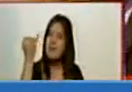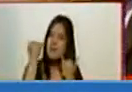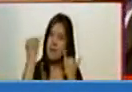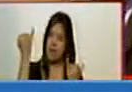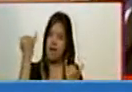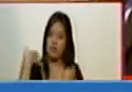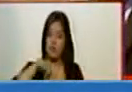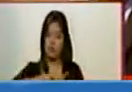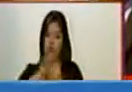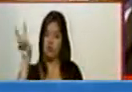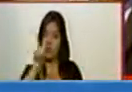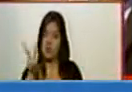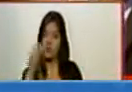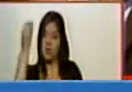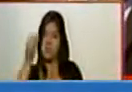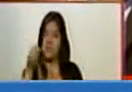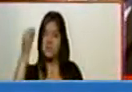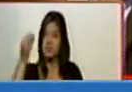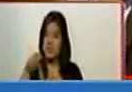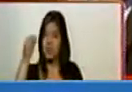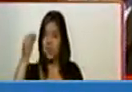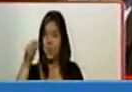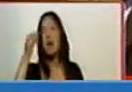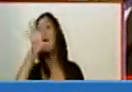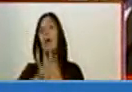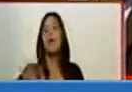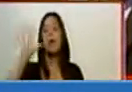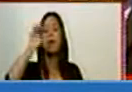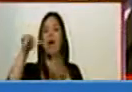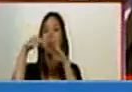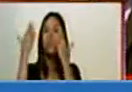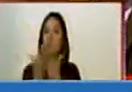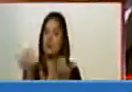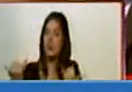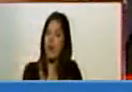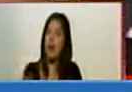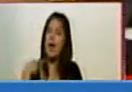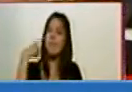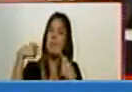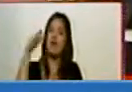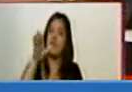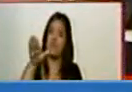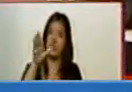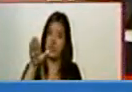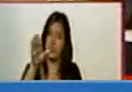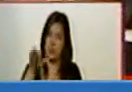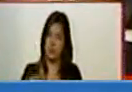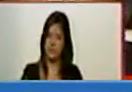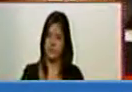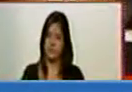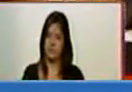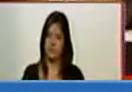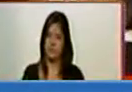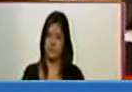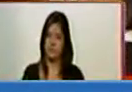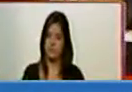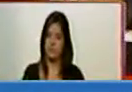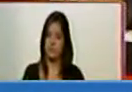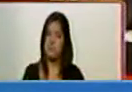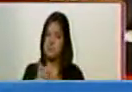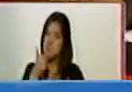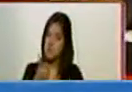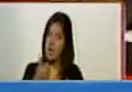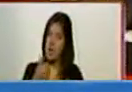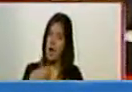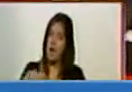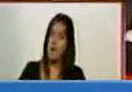Nosotros de Venezuela creemos que el mundo que se está configurando hacia el futuro, que le conviene a Mercosur, es el